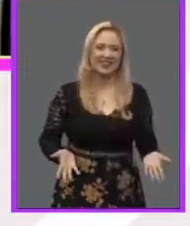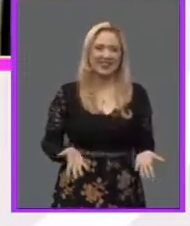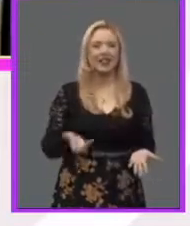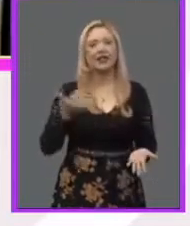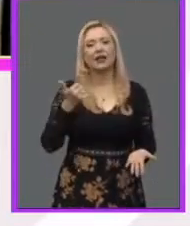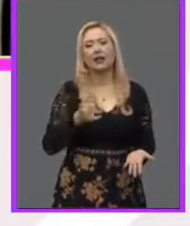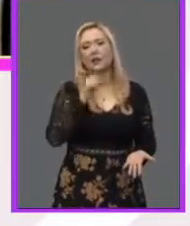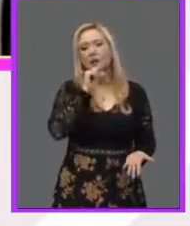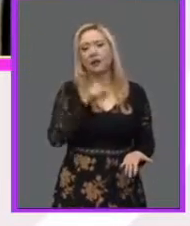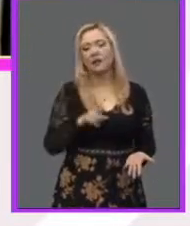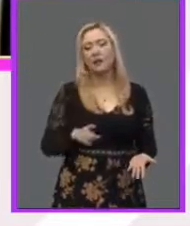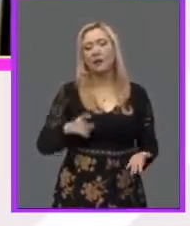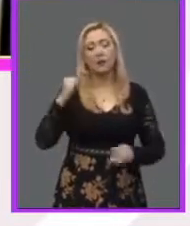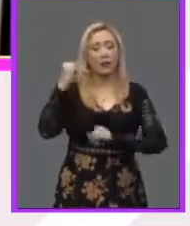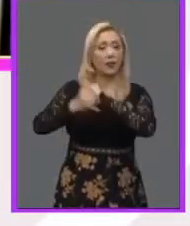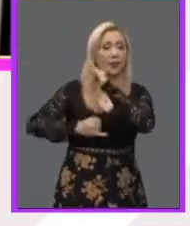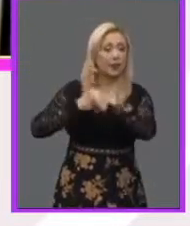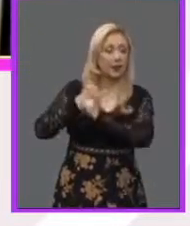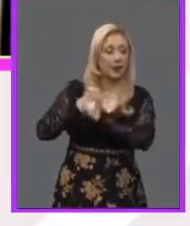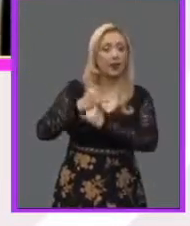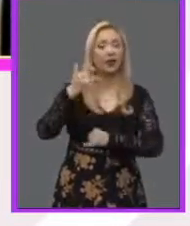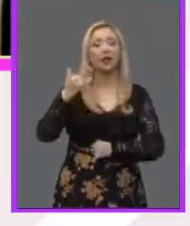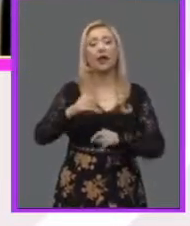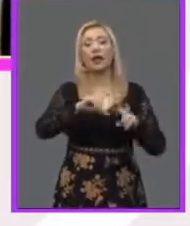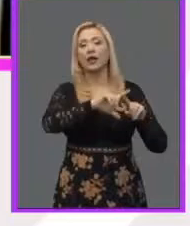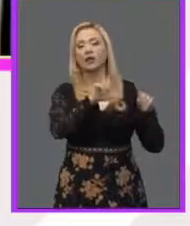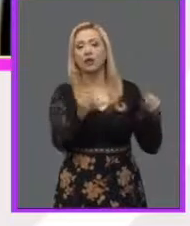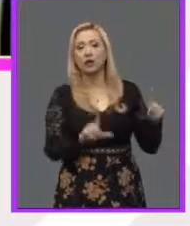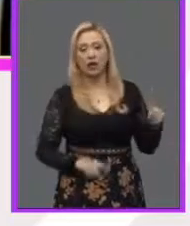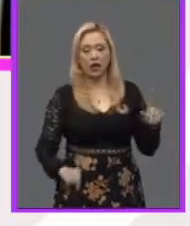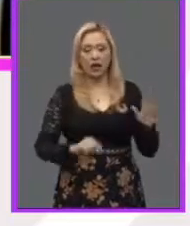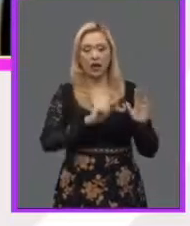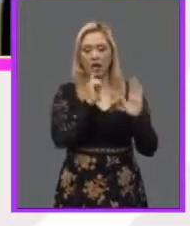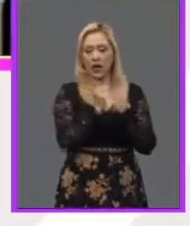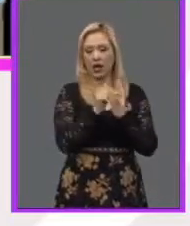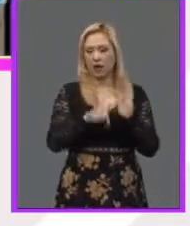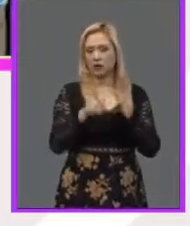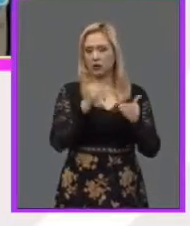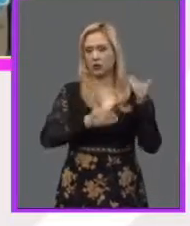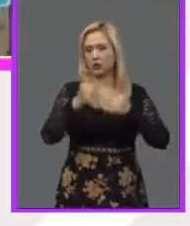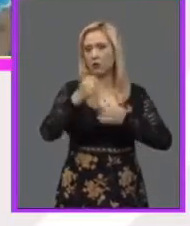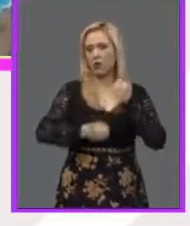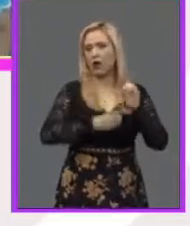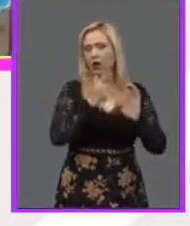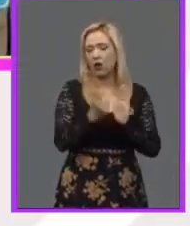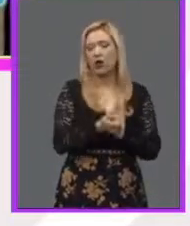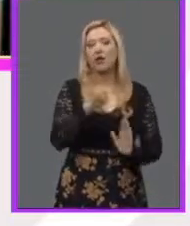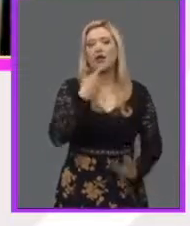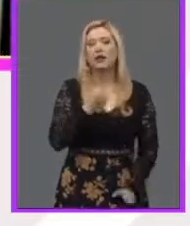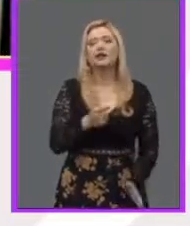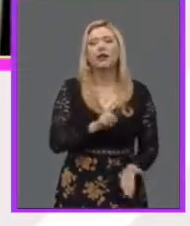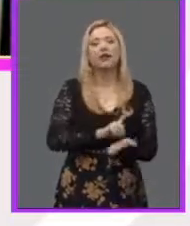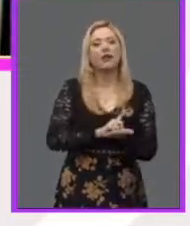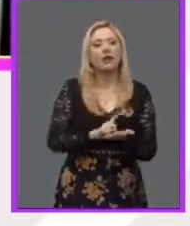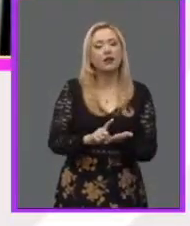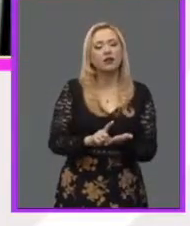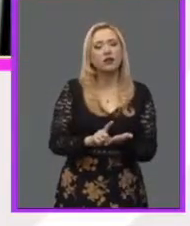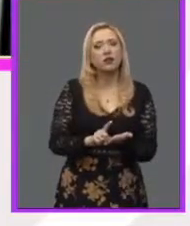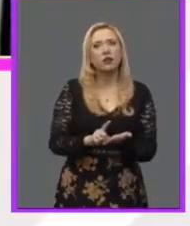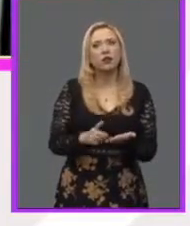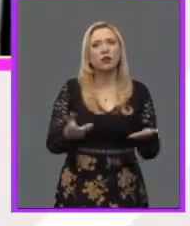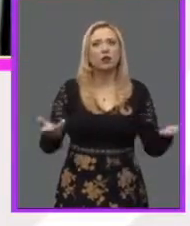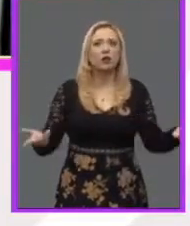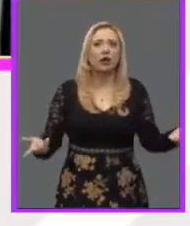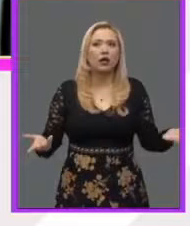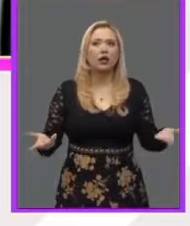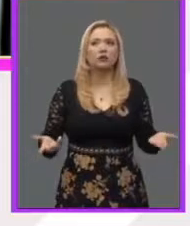sido reconocido, pues, tanto a nivel internacional como a nivel nacional en el marco de la Suprema Corte de Justicia de la Nación, es que el derecho a la vivienda